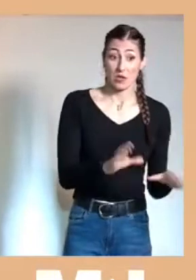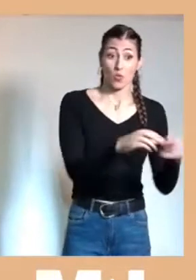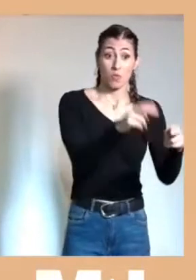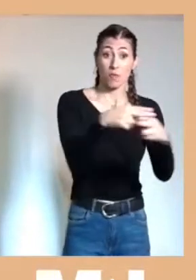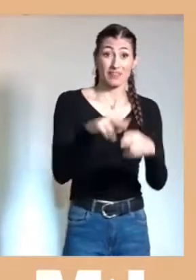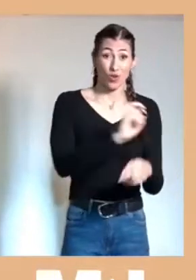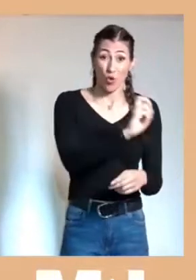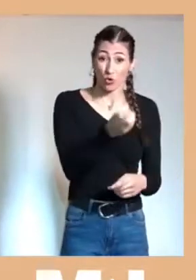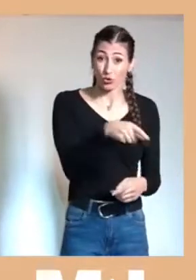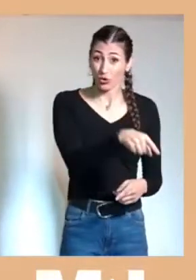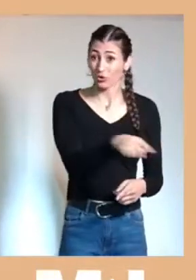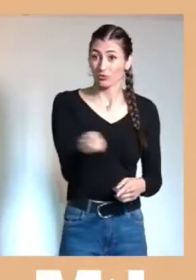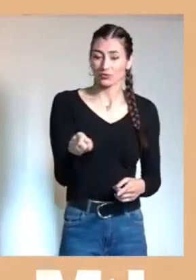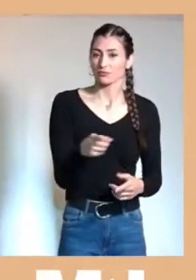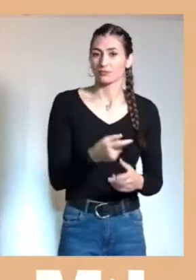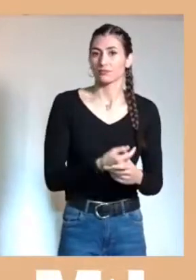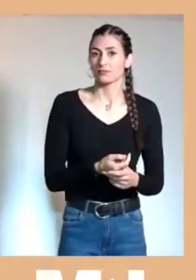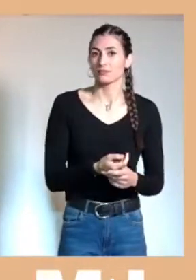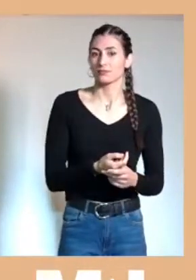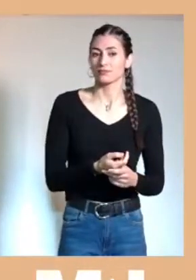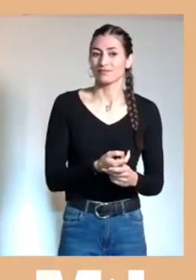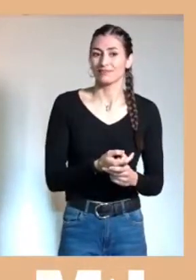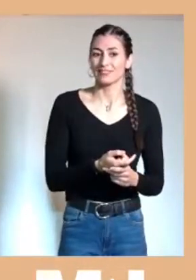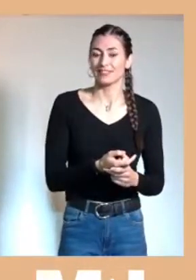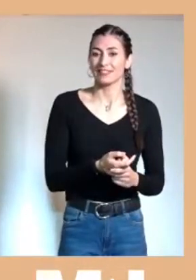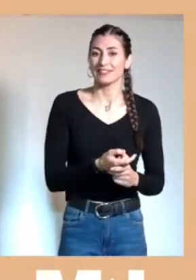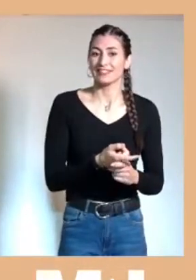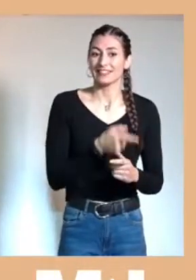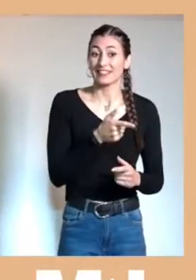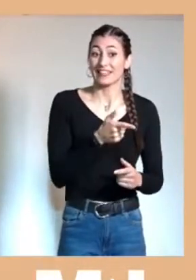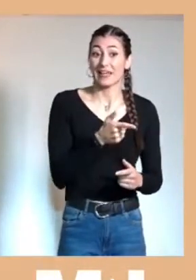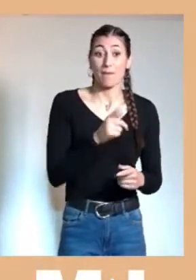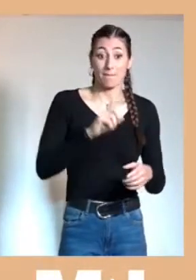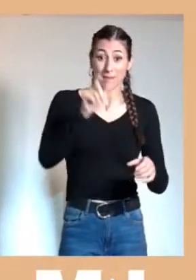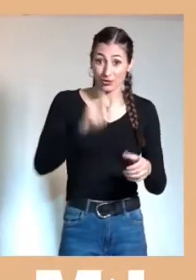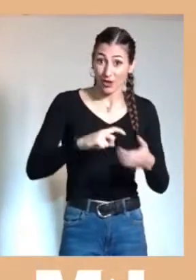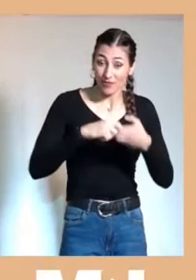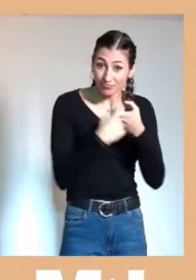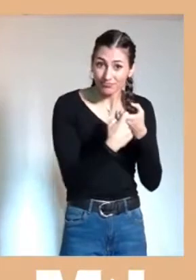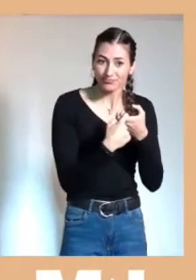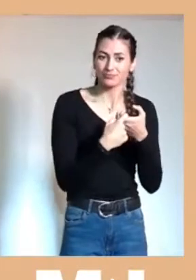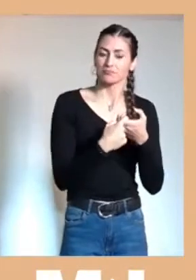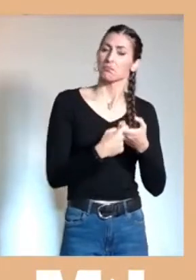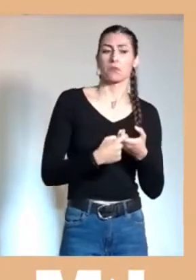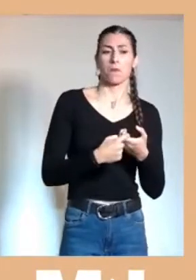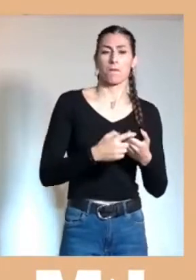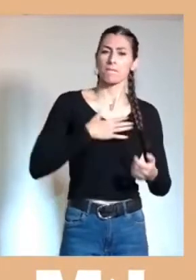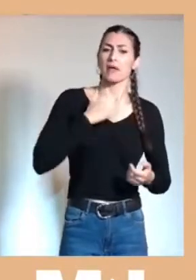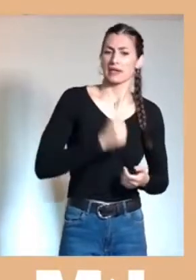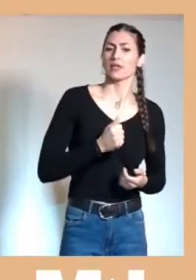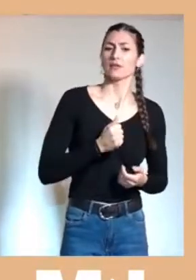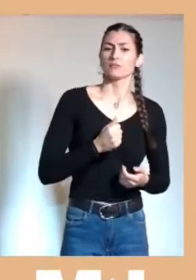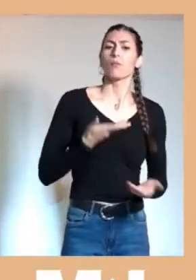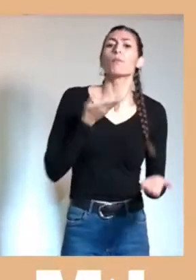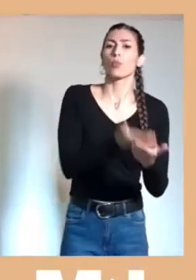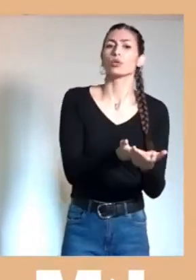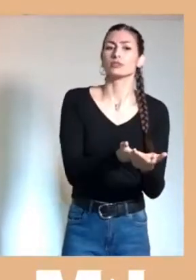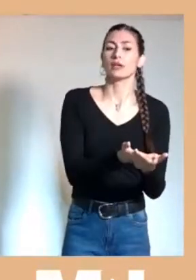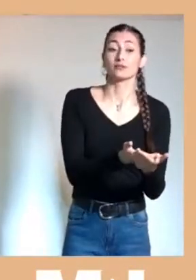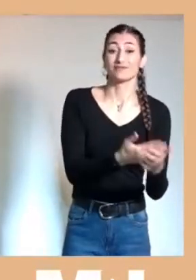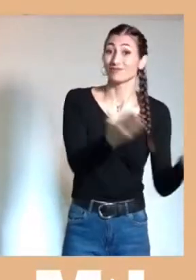partido en España que un afiliado se atreva a hacer una propuesta de